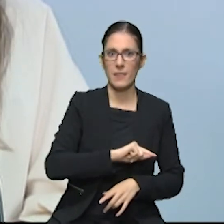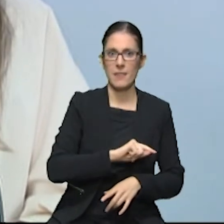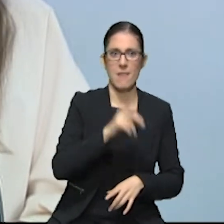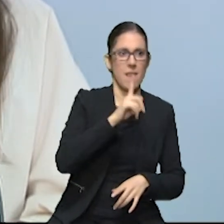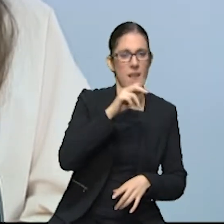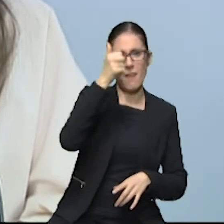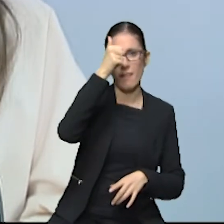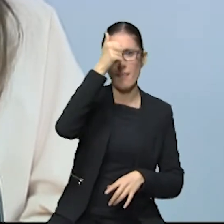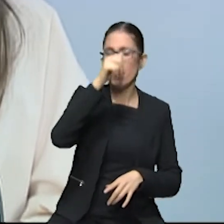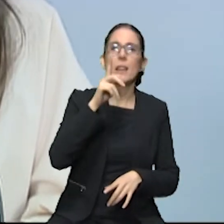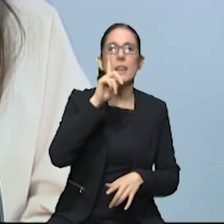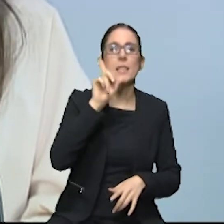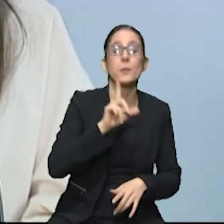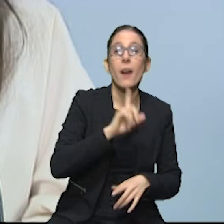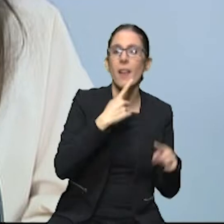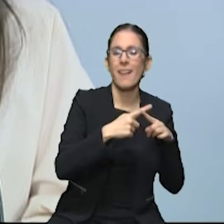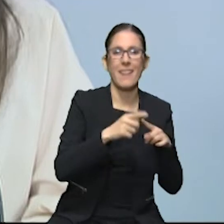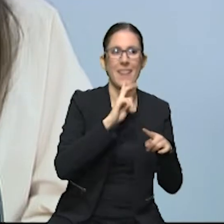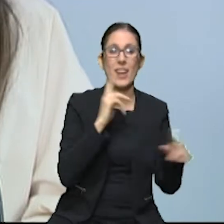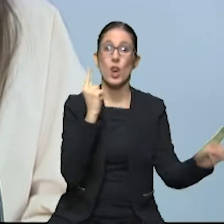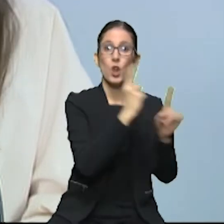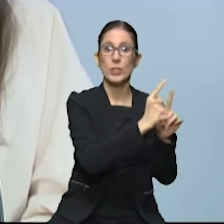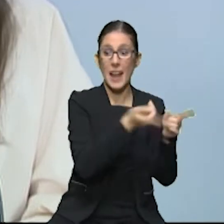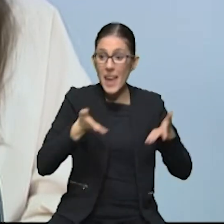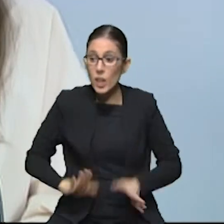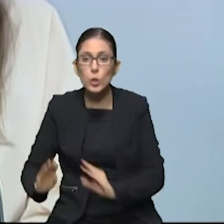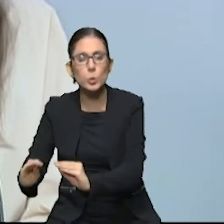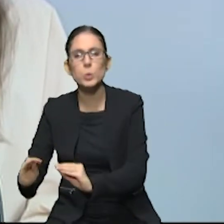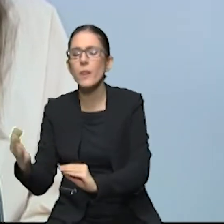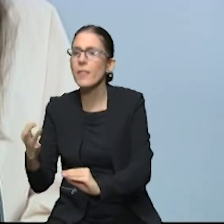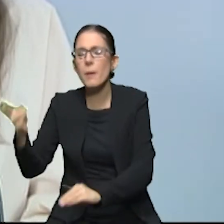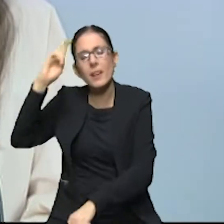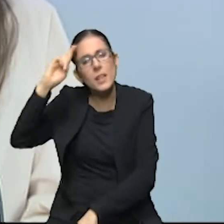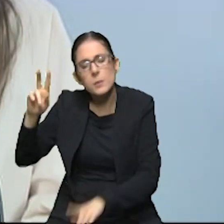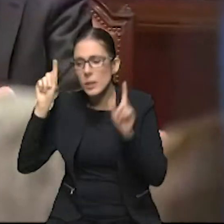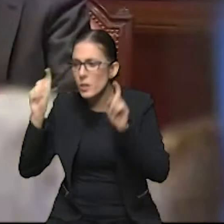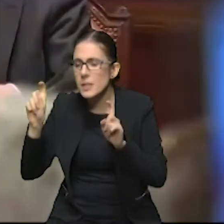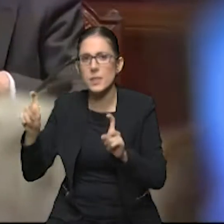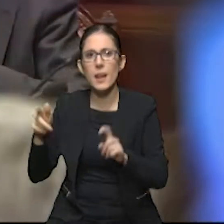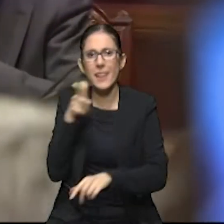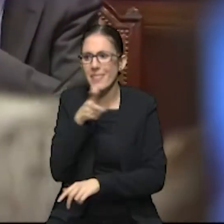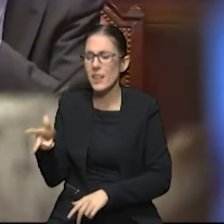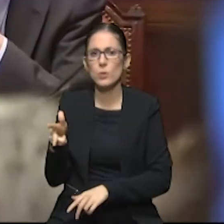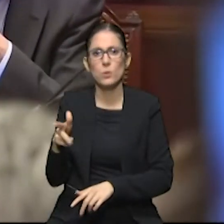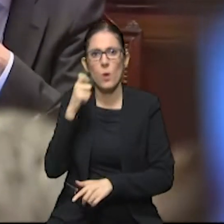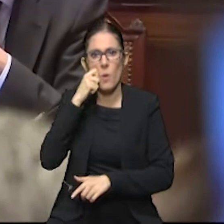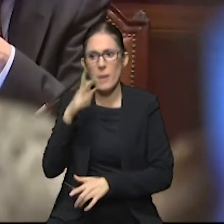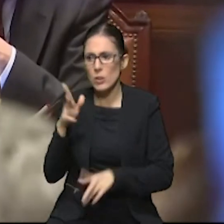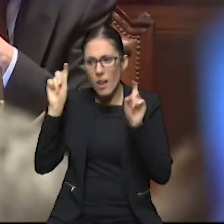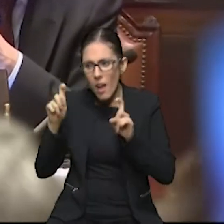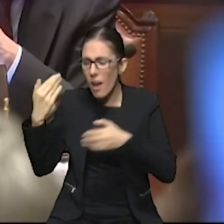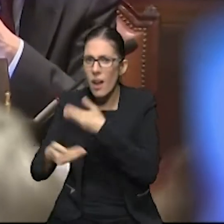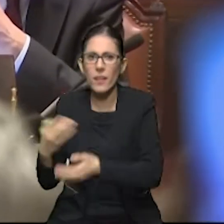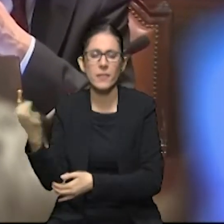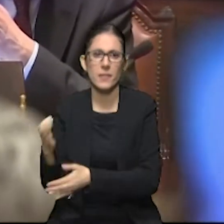cualquier niño o niña a ser educados en el respeto y la promoción de los derechos humanos. El dictamen del Consejo General del Poder